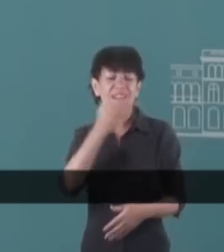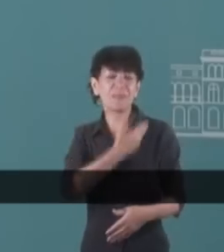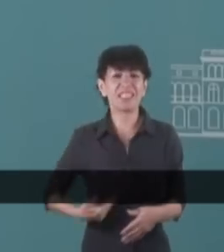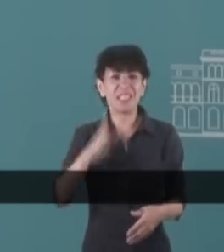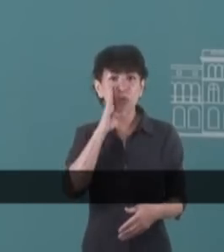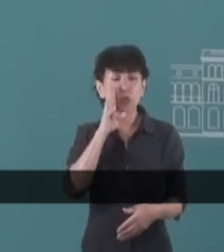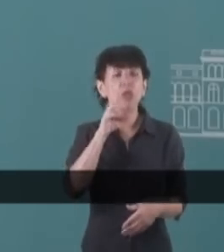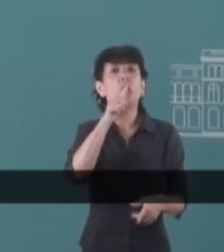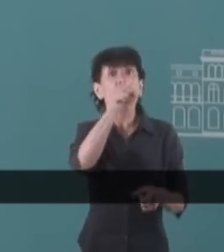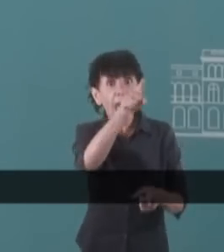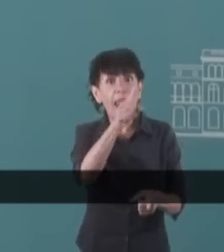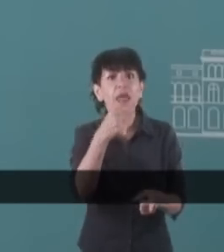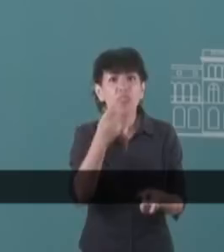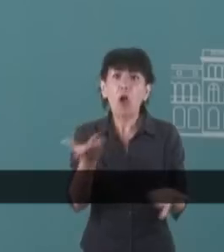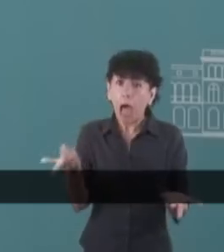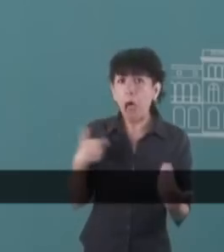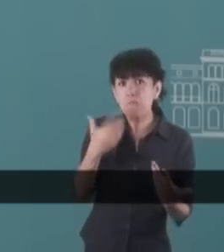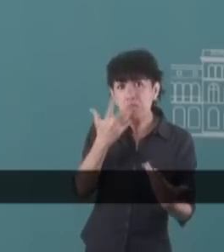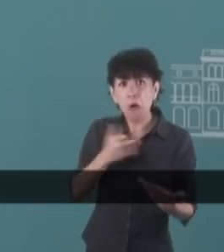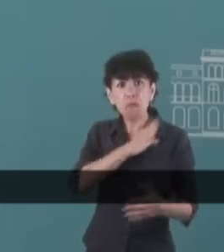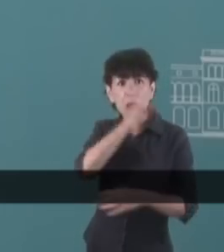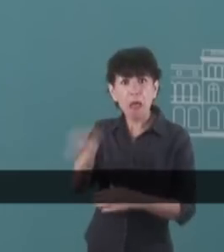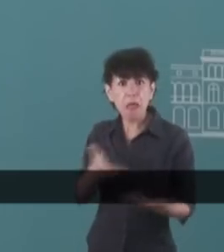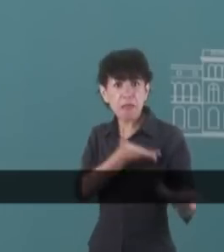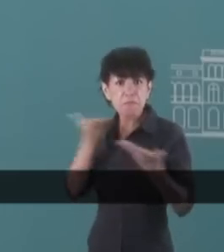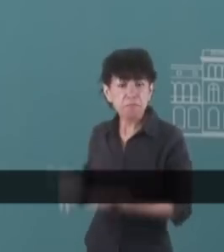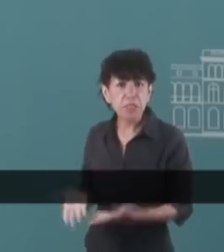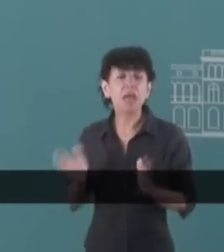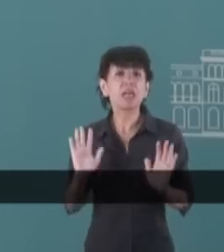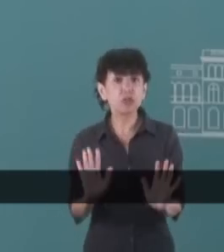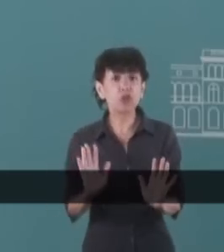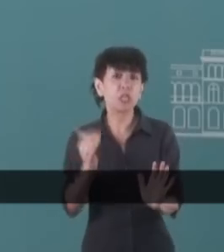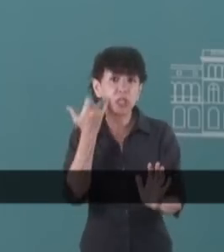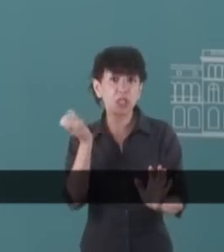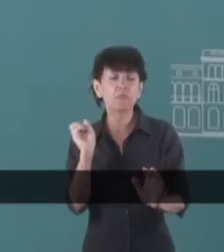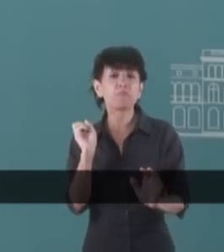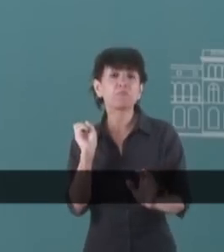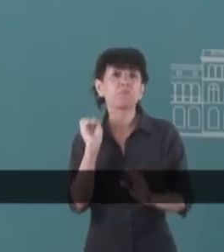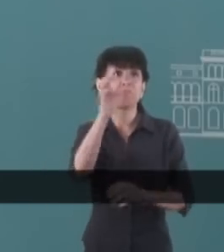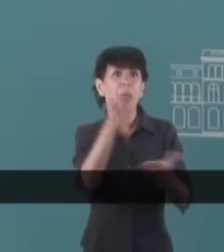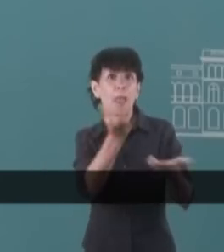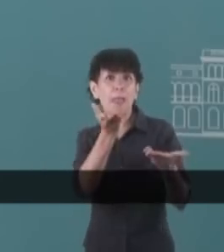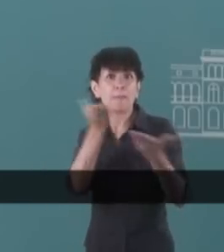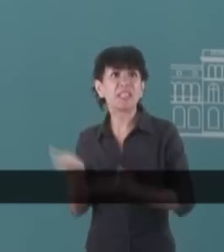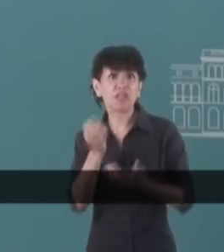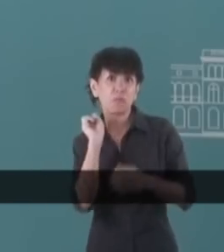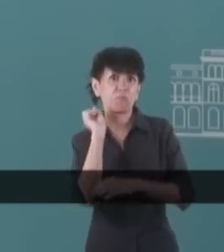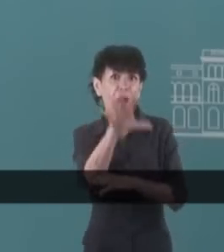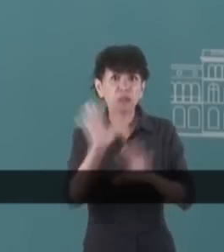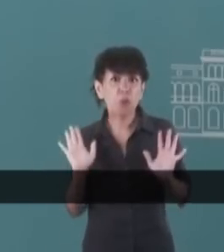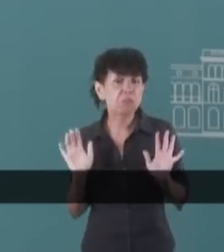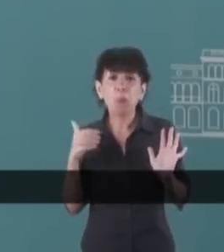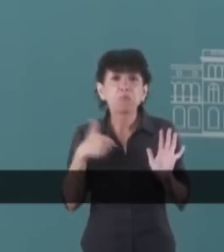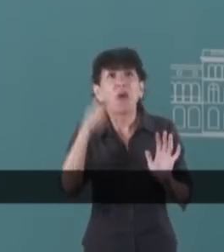sería un placer para mí que me inviten, y en ese marco y en esa cortesía fue que se le envió la invitación sin ningún otro tipo de